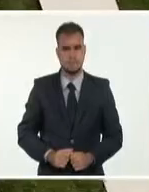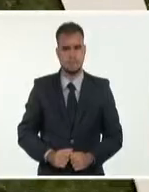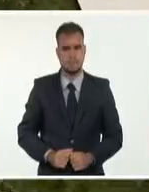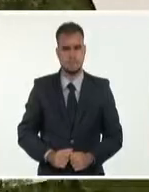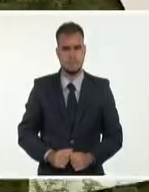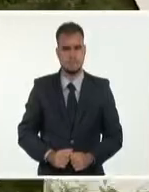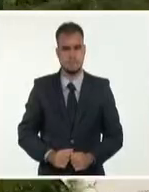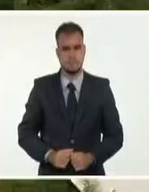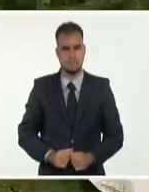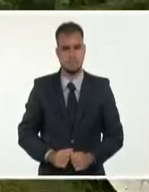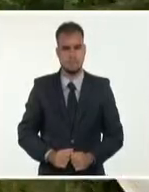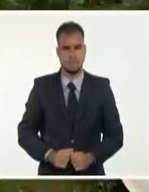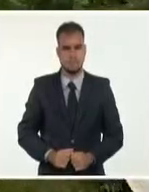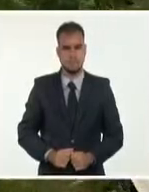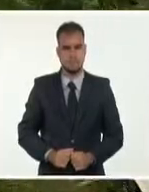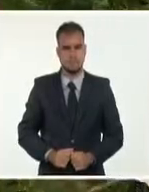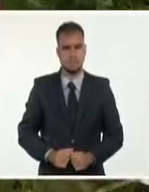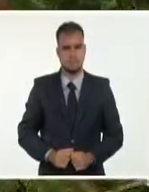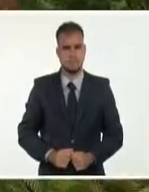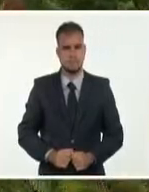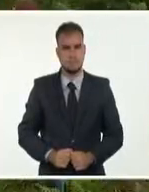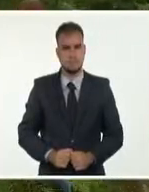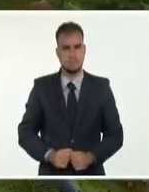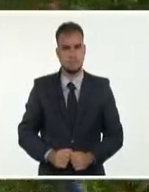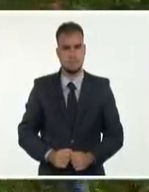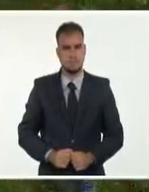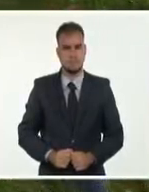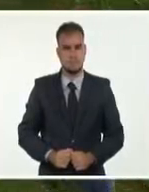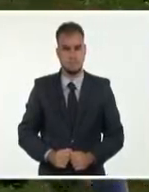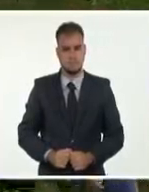roxana romero rodríguez sistema informativo de la televisión cubana